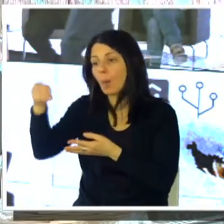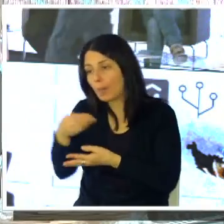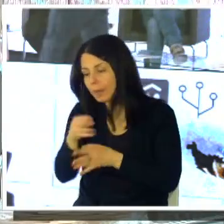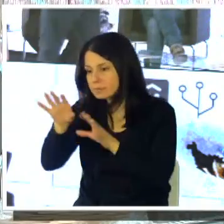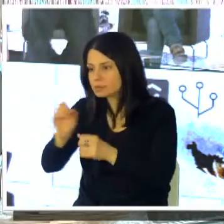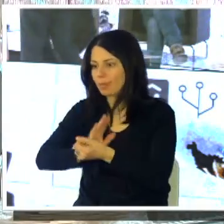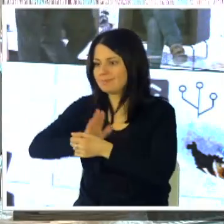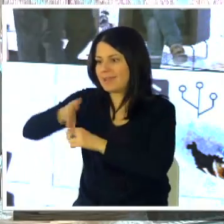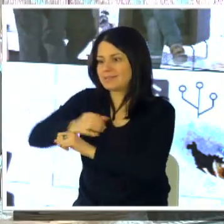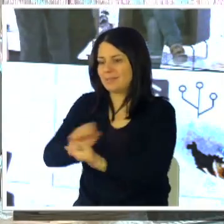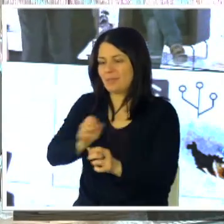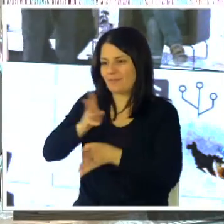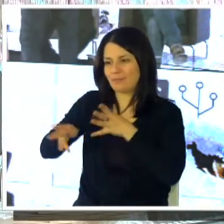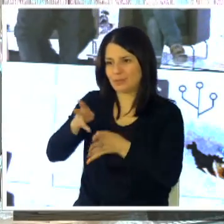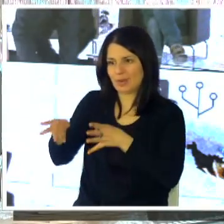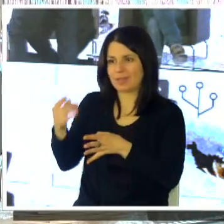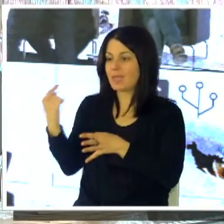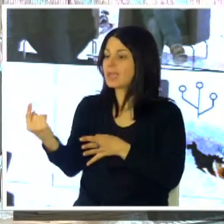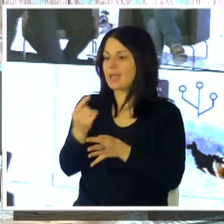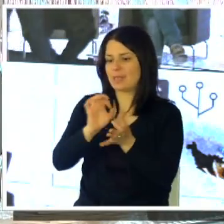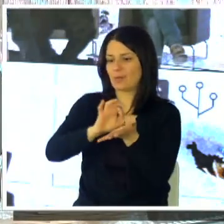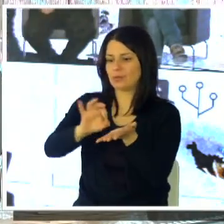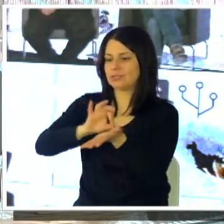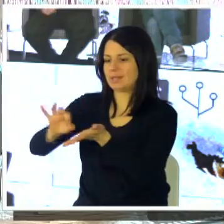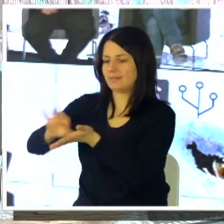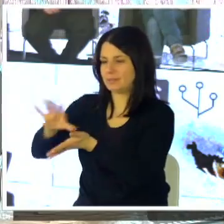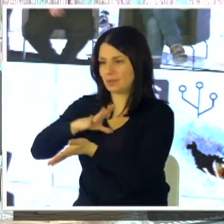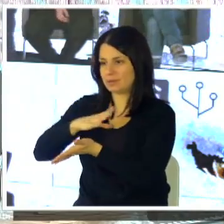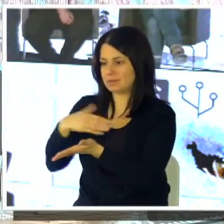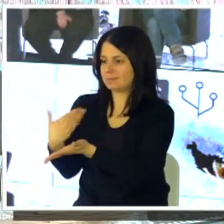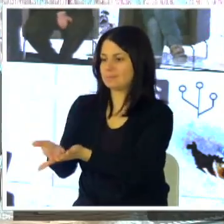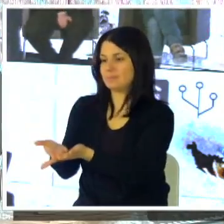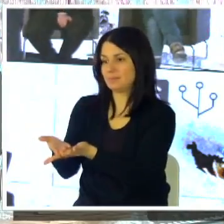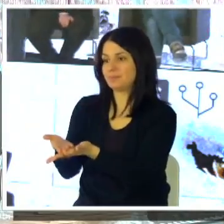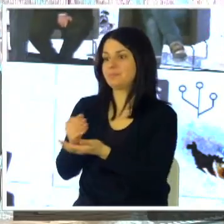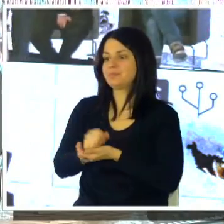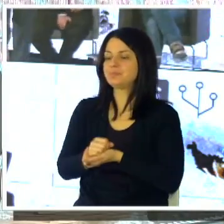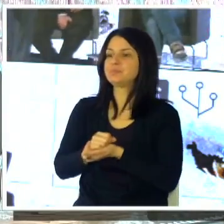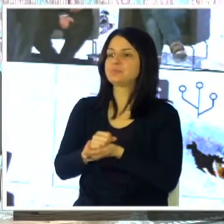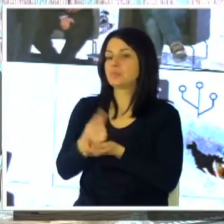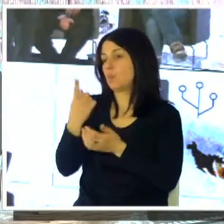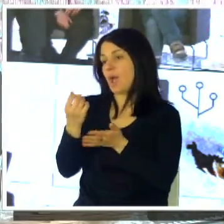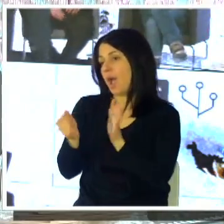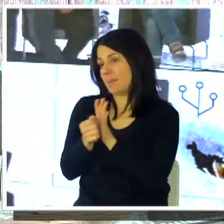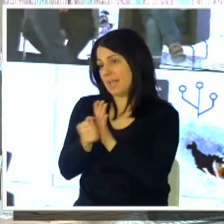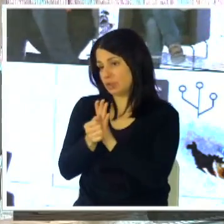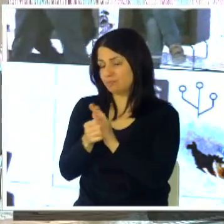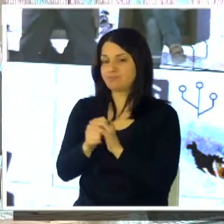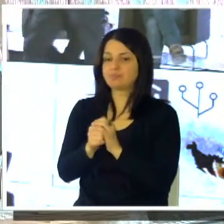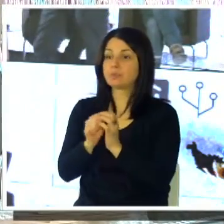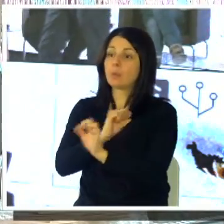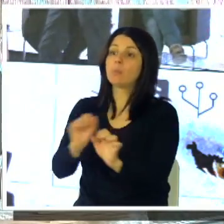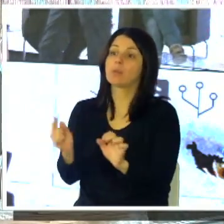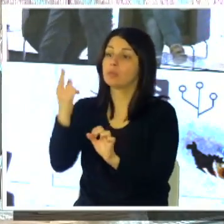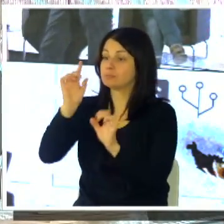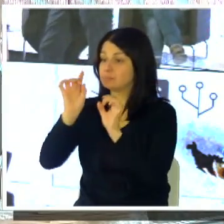a mis funcionalidades que cada uno de estos servicios está exponiendo por medio de una API. Podemos tener un solo API